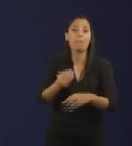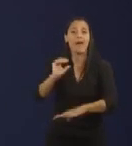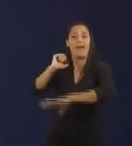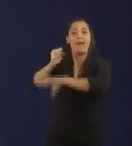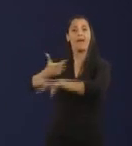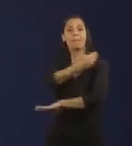hacerlo